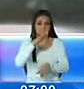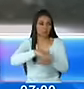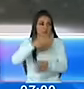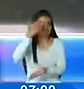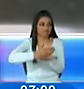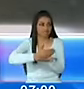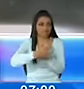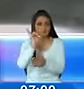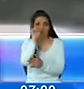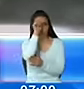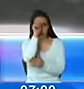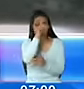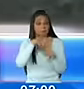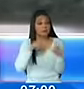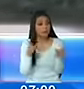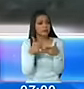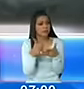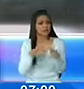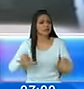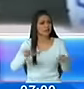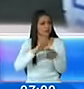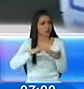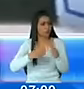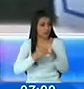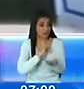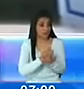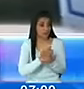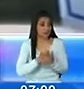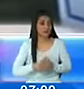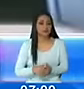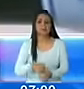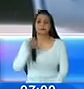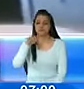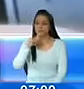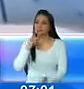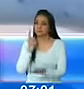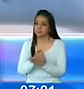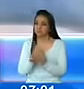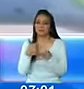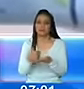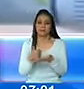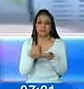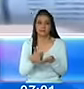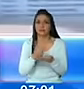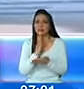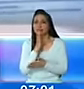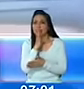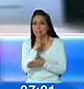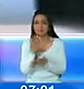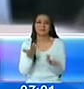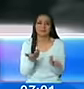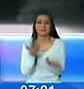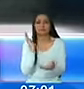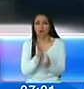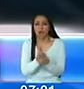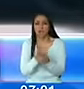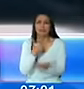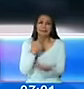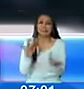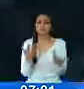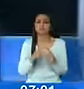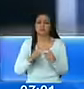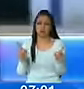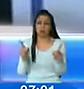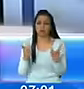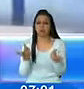de semana, sin embargo es para beneficio de toda la comunidad. Así mismo es, siempre un sacrificio trae mejores cosas, ¿no es